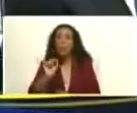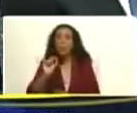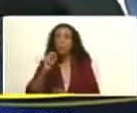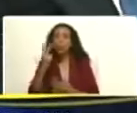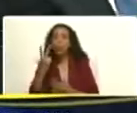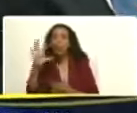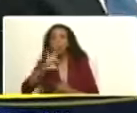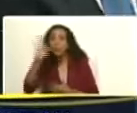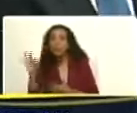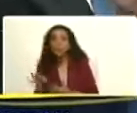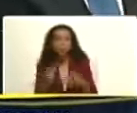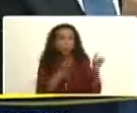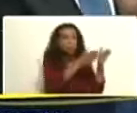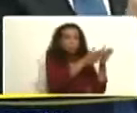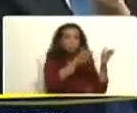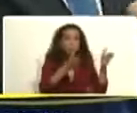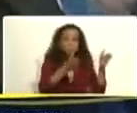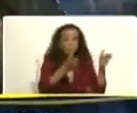5.2%.